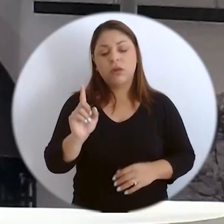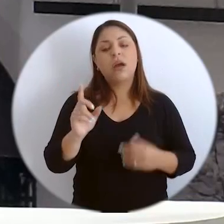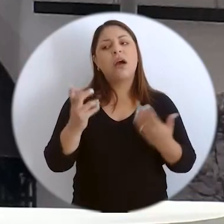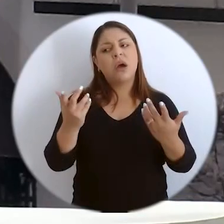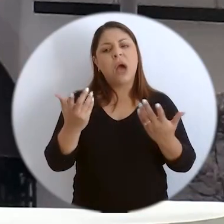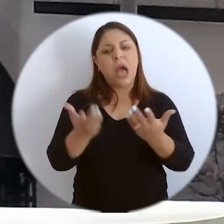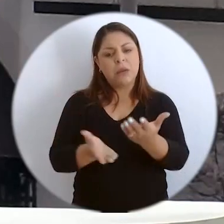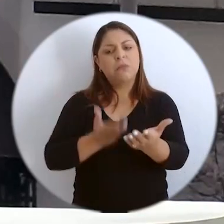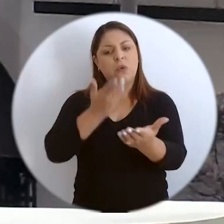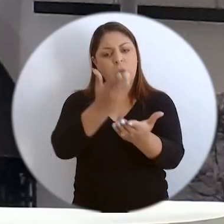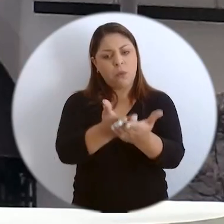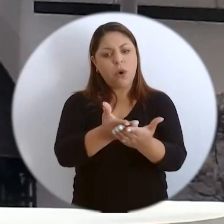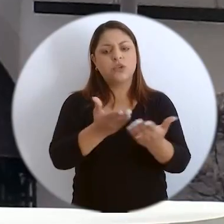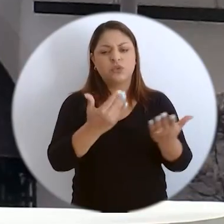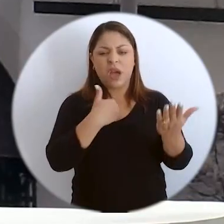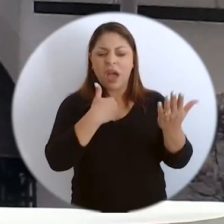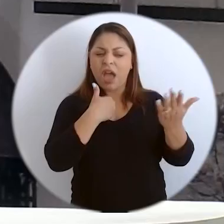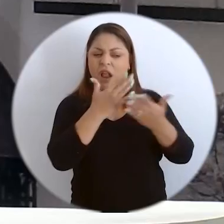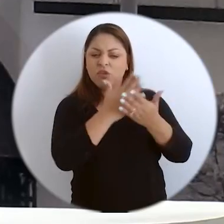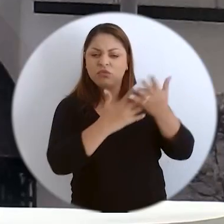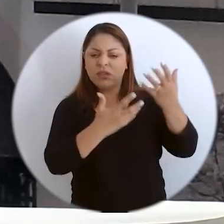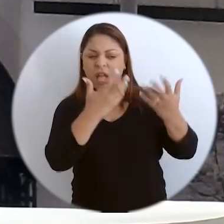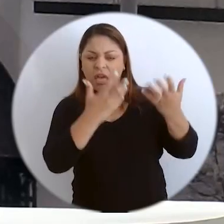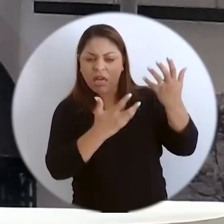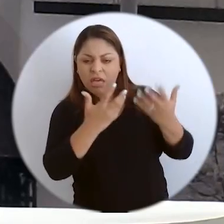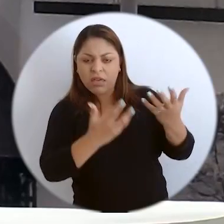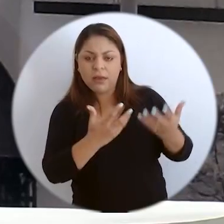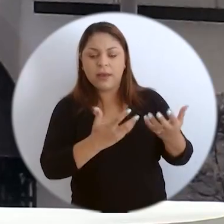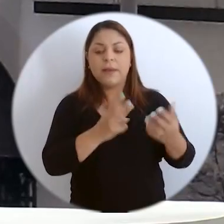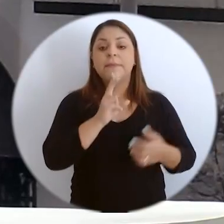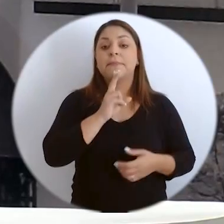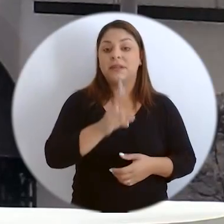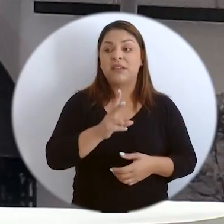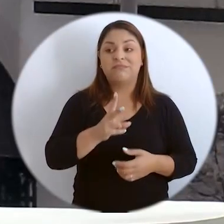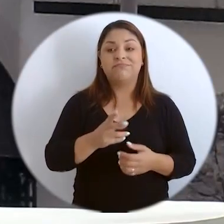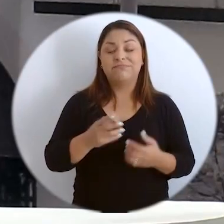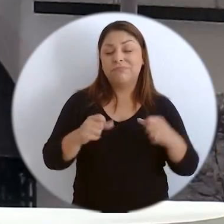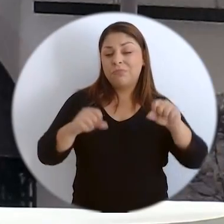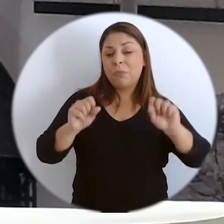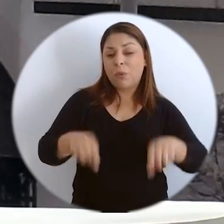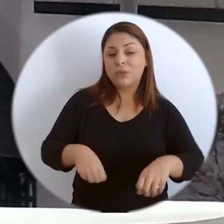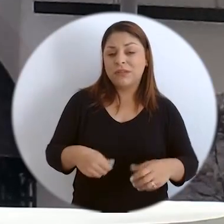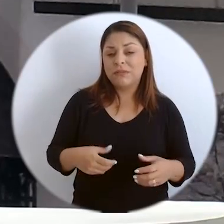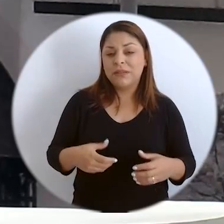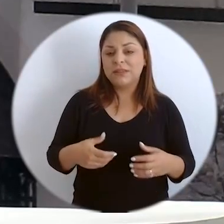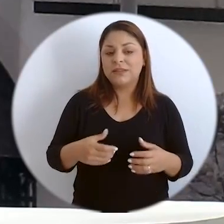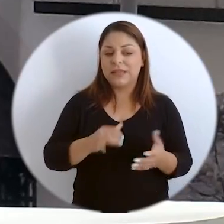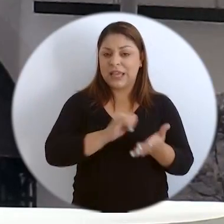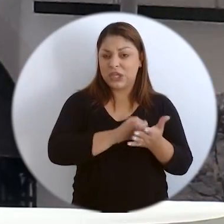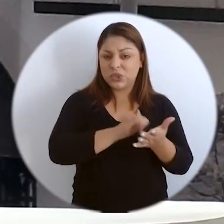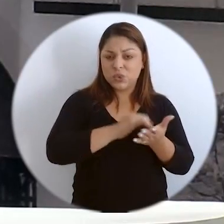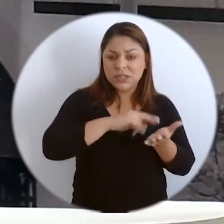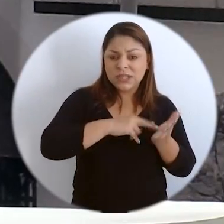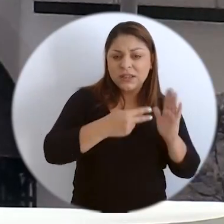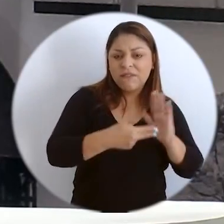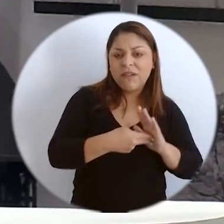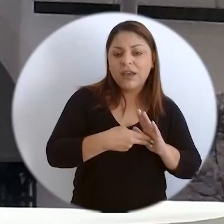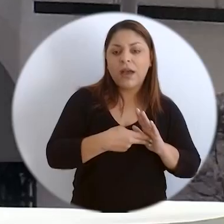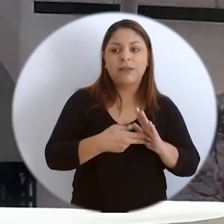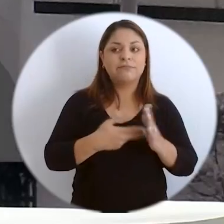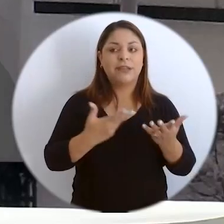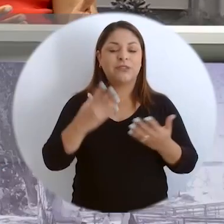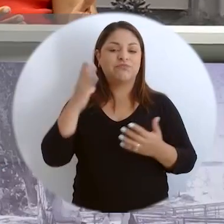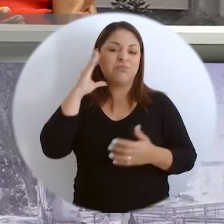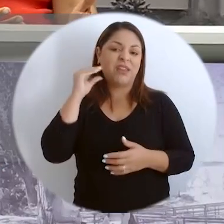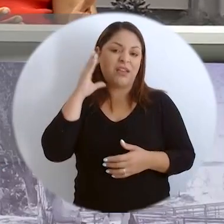con fisuras y es muy probable que esto corresponda un poco a la inexperiencia